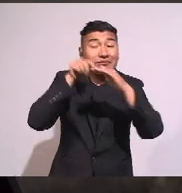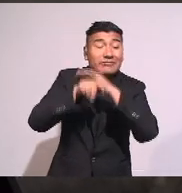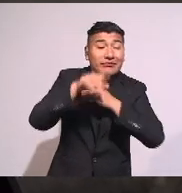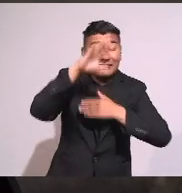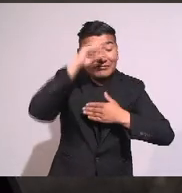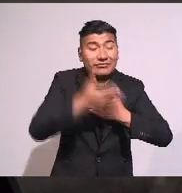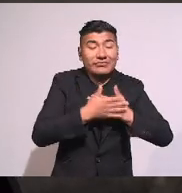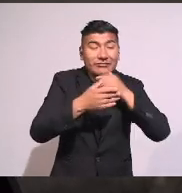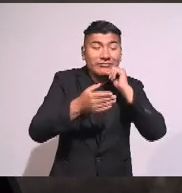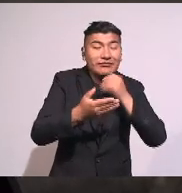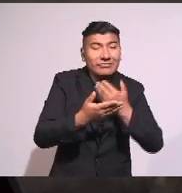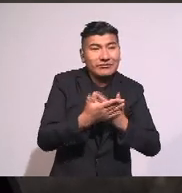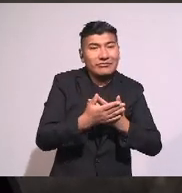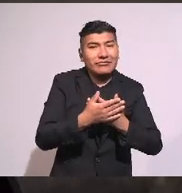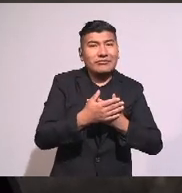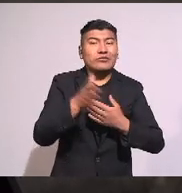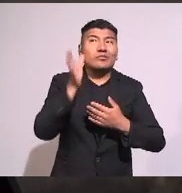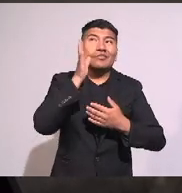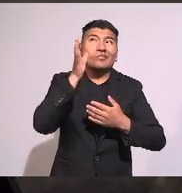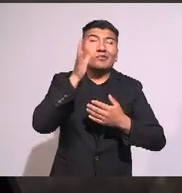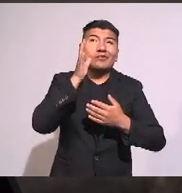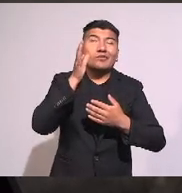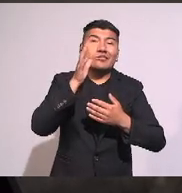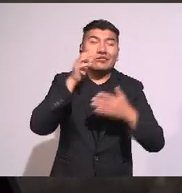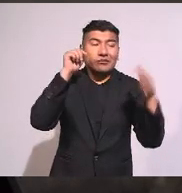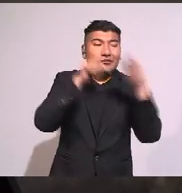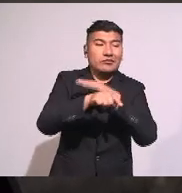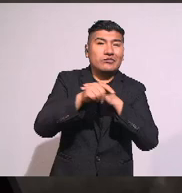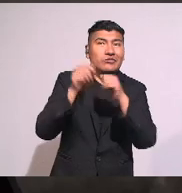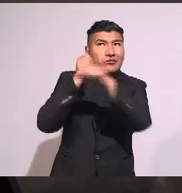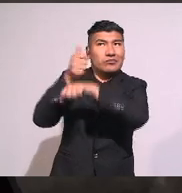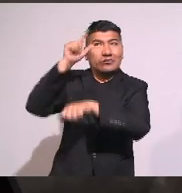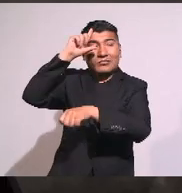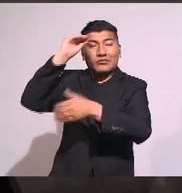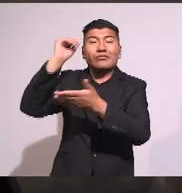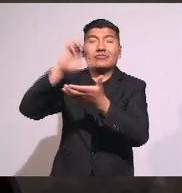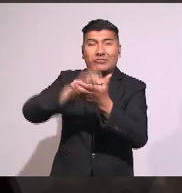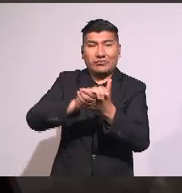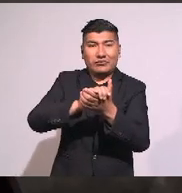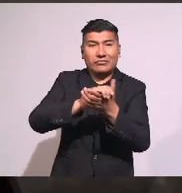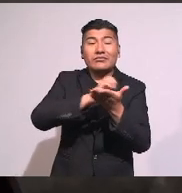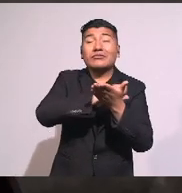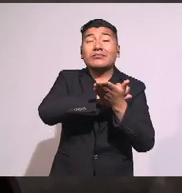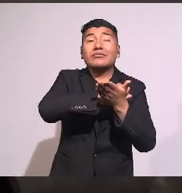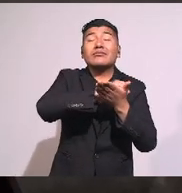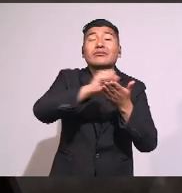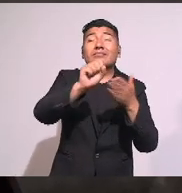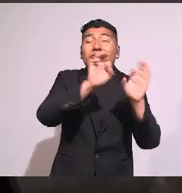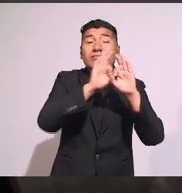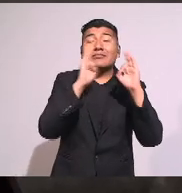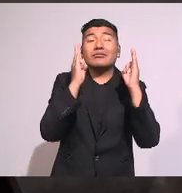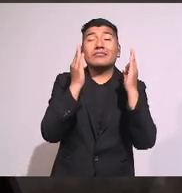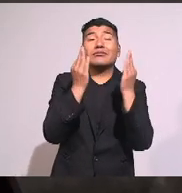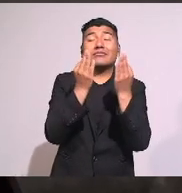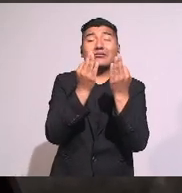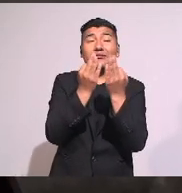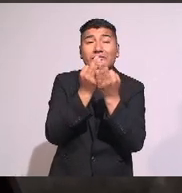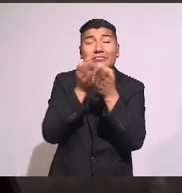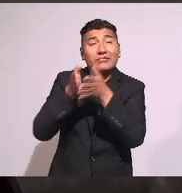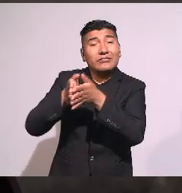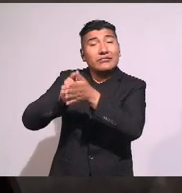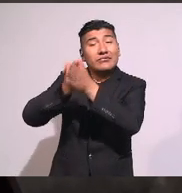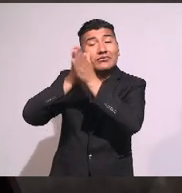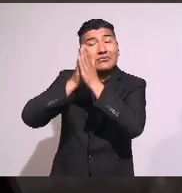mujeres asesinadas por sus esposos. Por eso, la Sagrada Familia de Nazaret nos